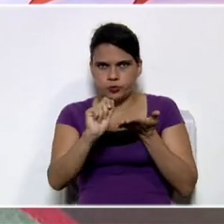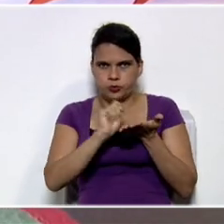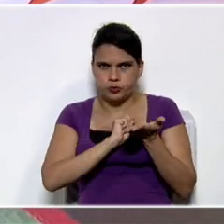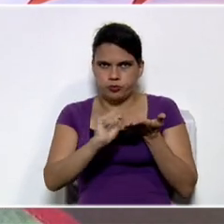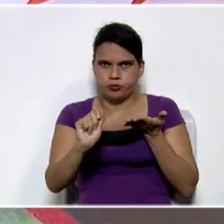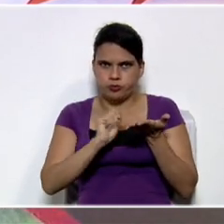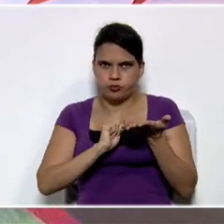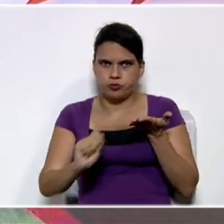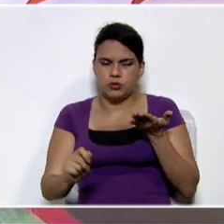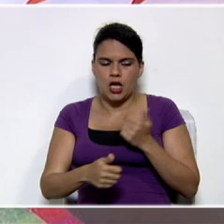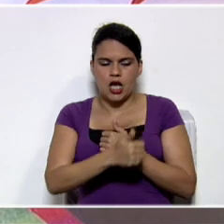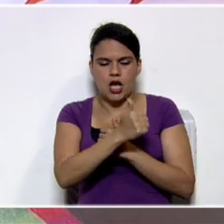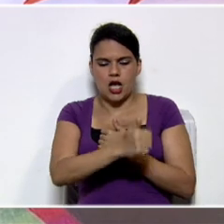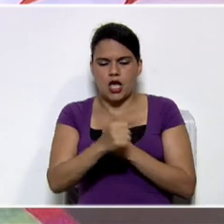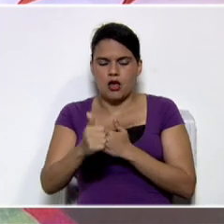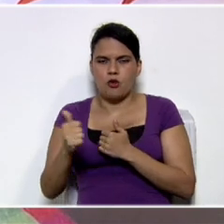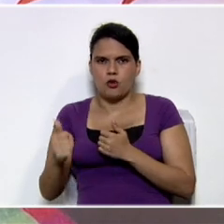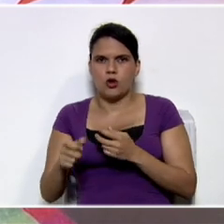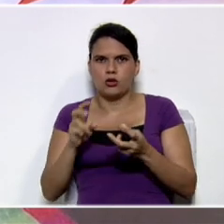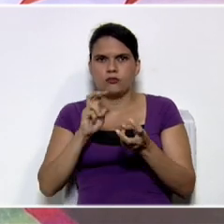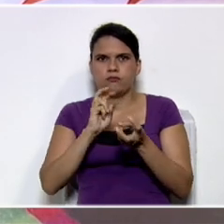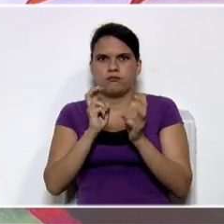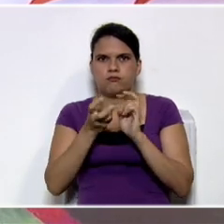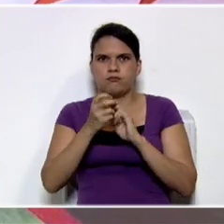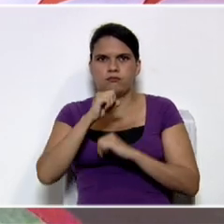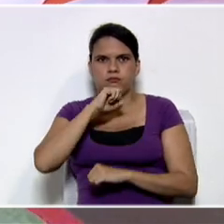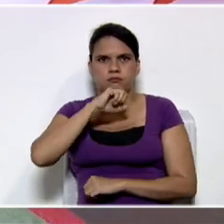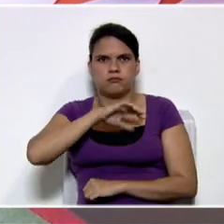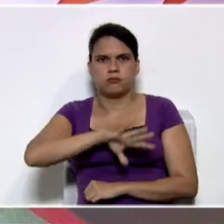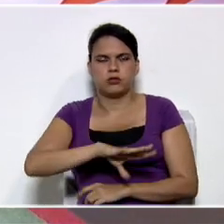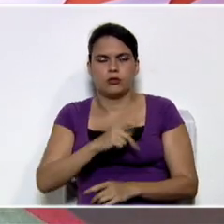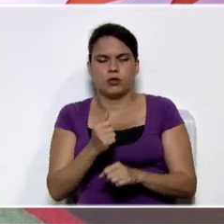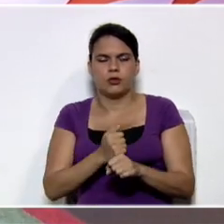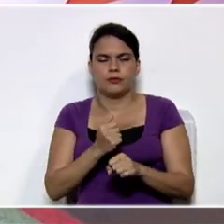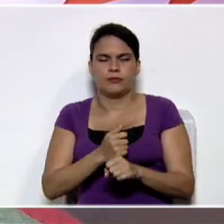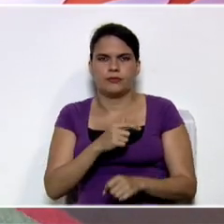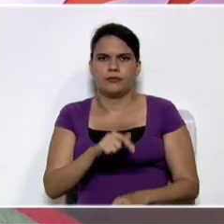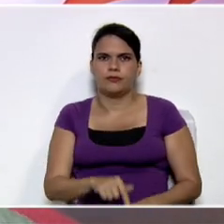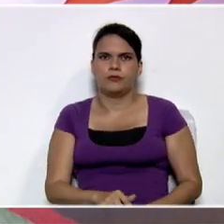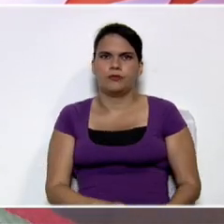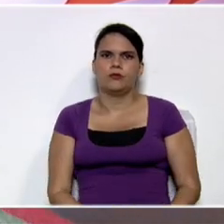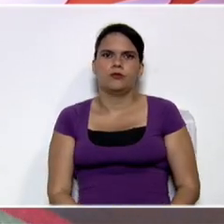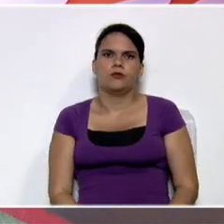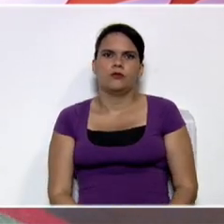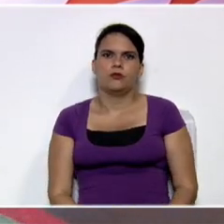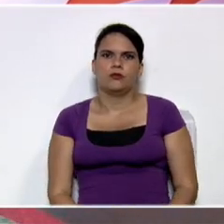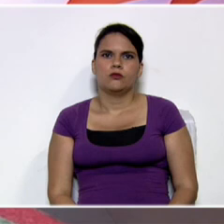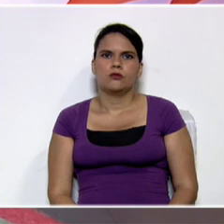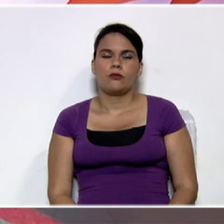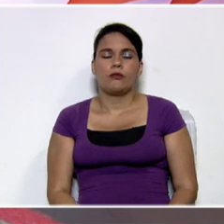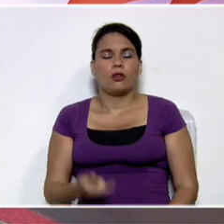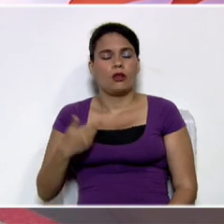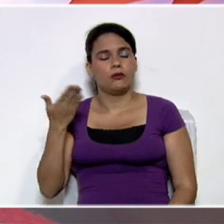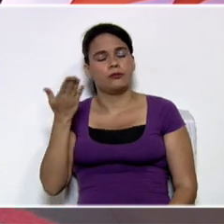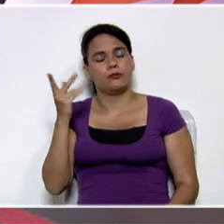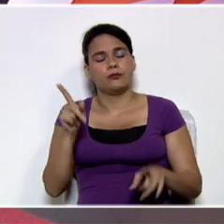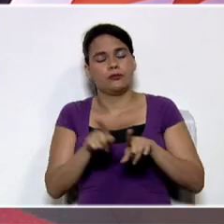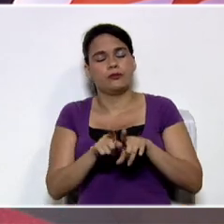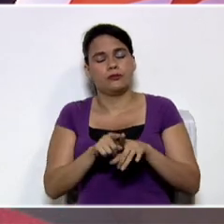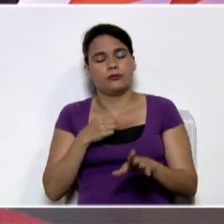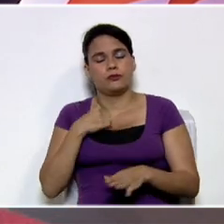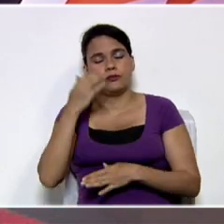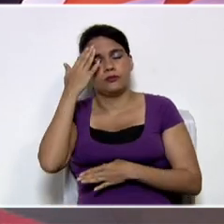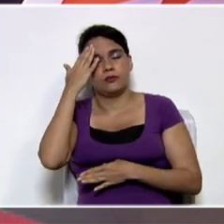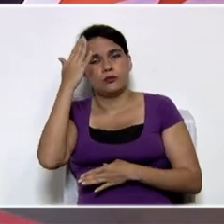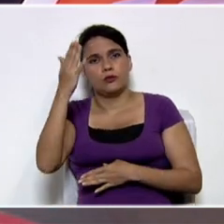para apuntar cada uno de estos referentes teóricos que vamos a estar trabajando el día de hoy. Es importante también tener presente